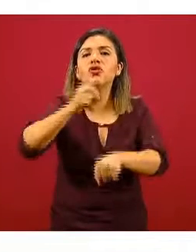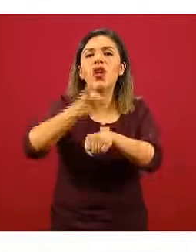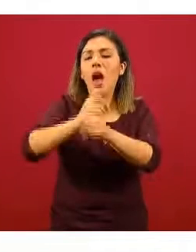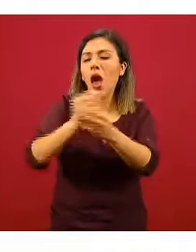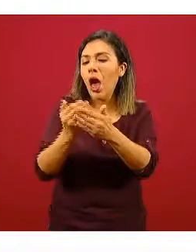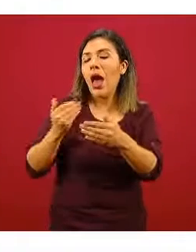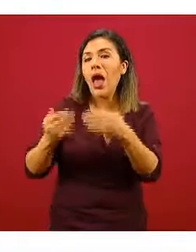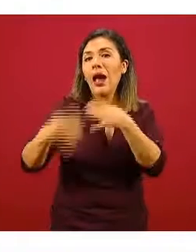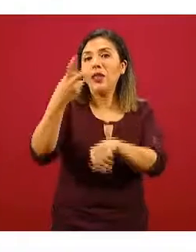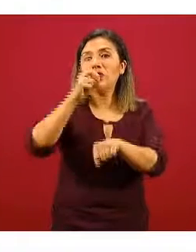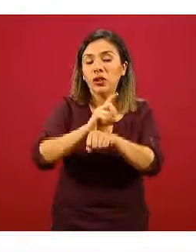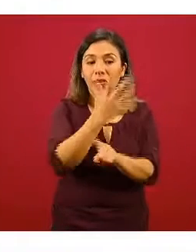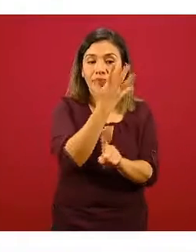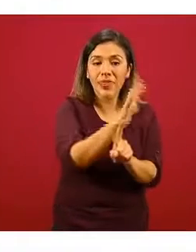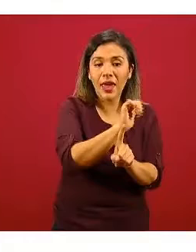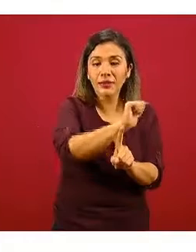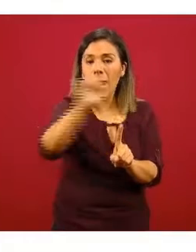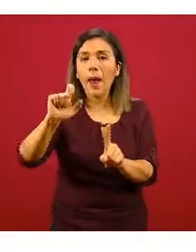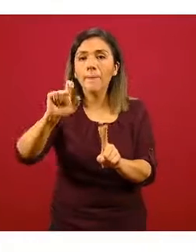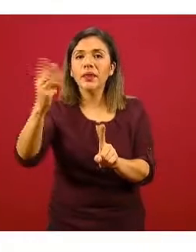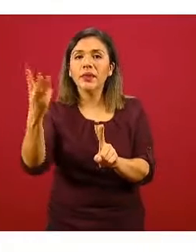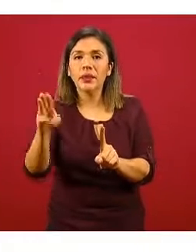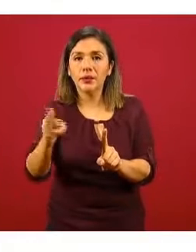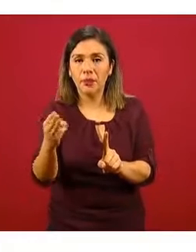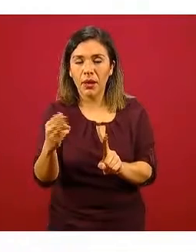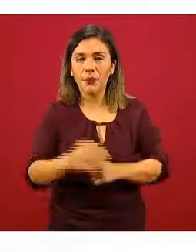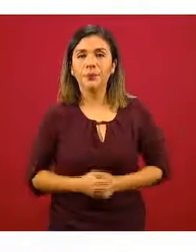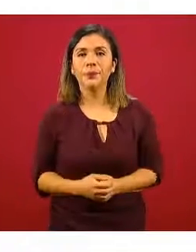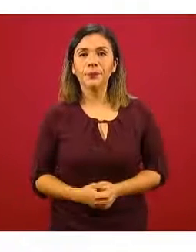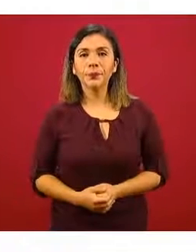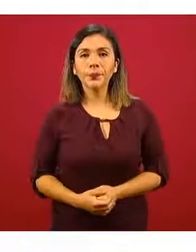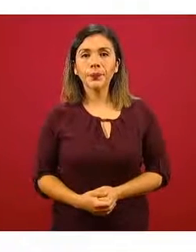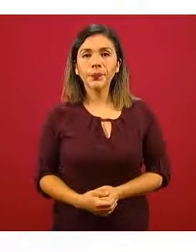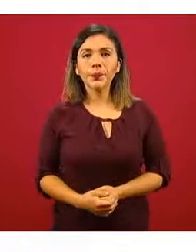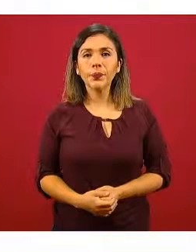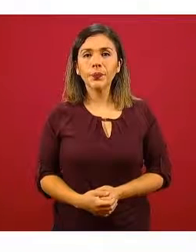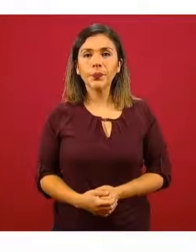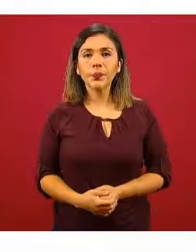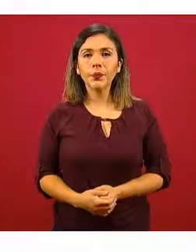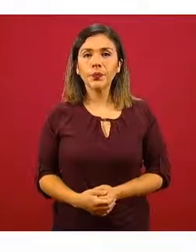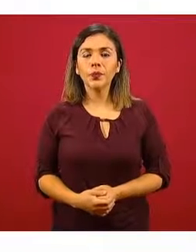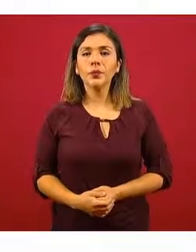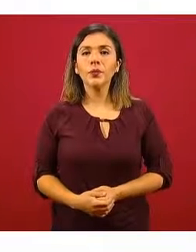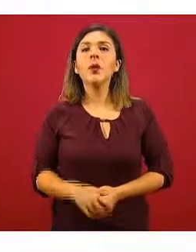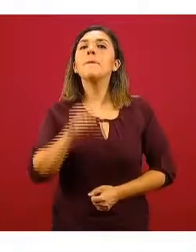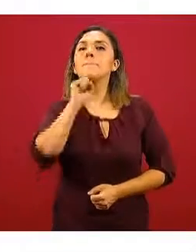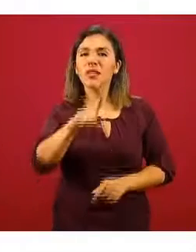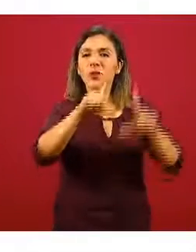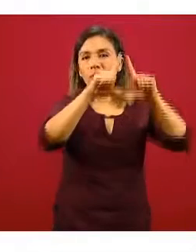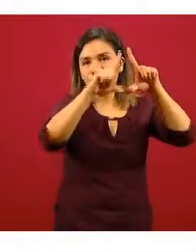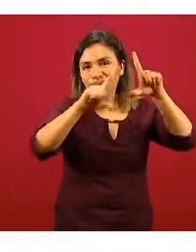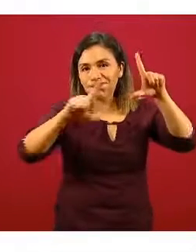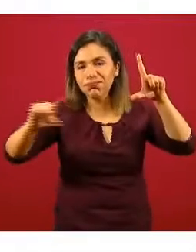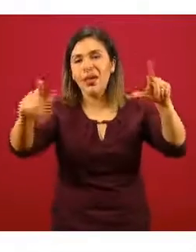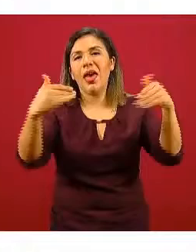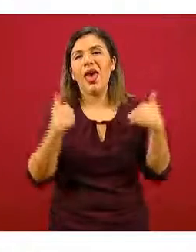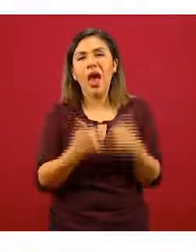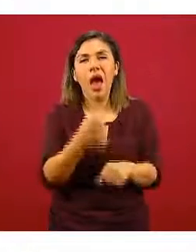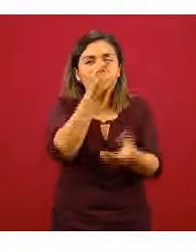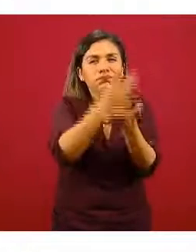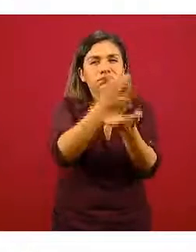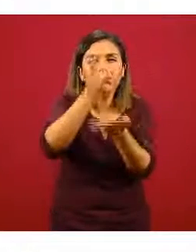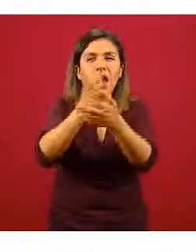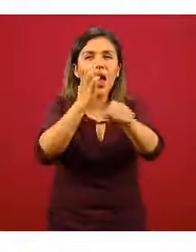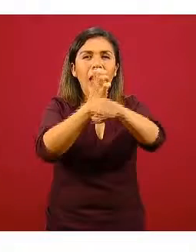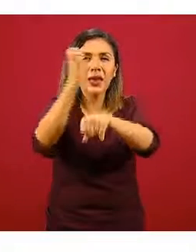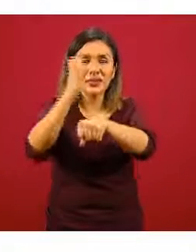14 días, del 10 al 23 de mayo. En la siguiente diapositiva vemos el orden descendente también para poder